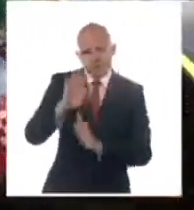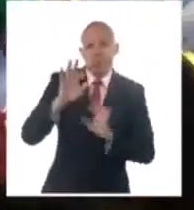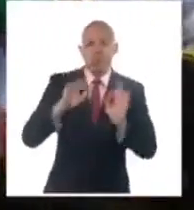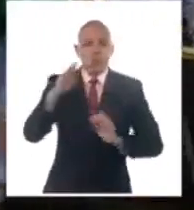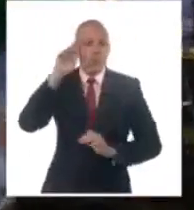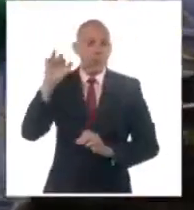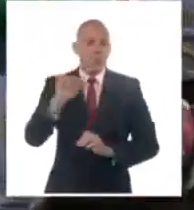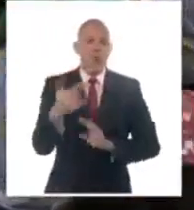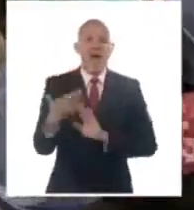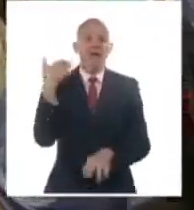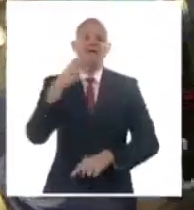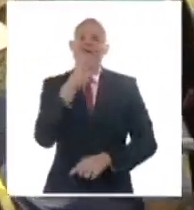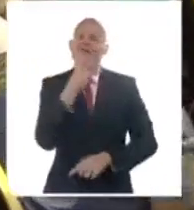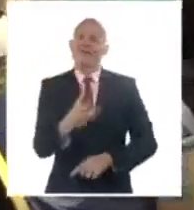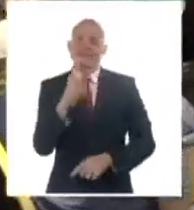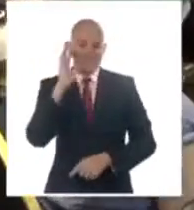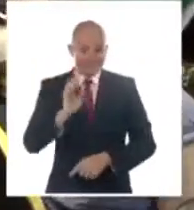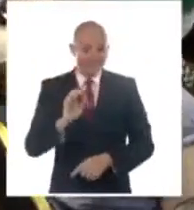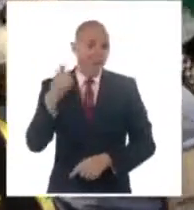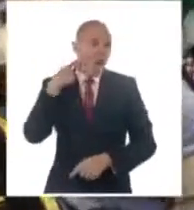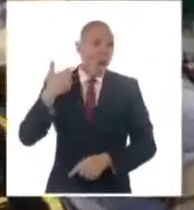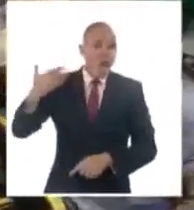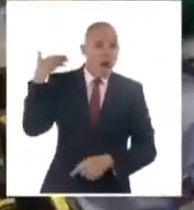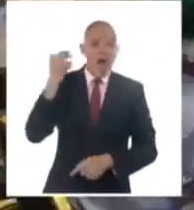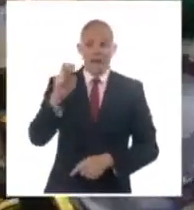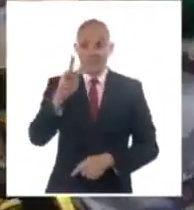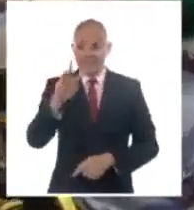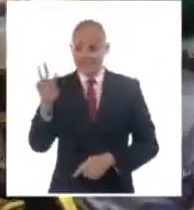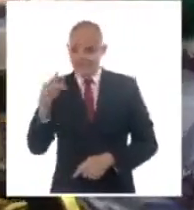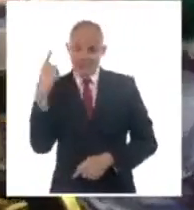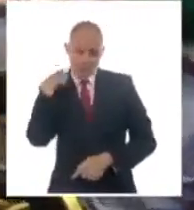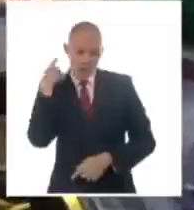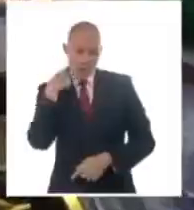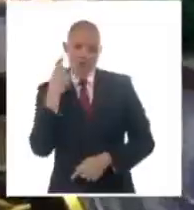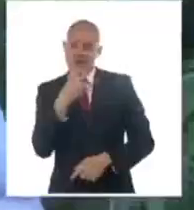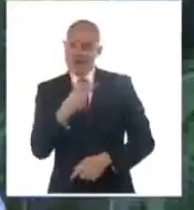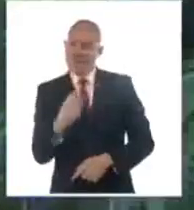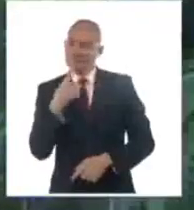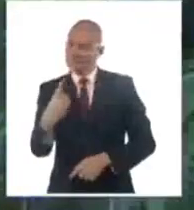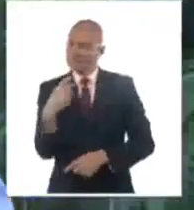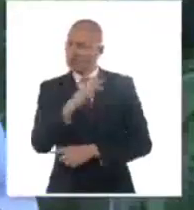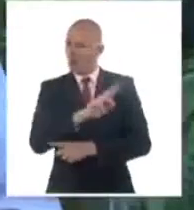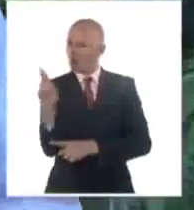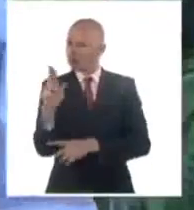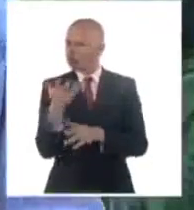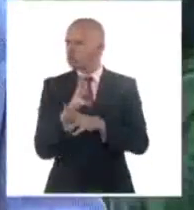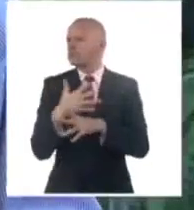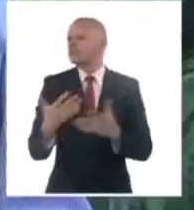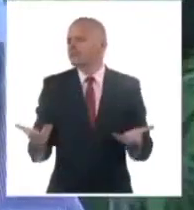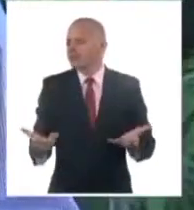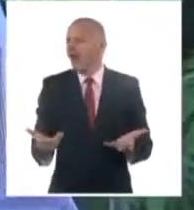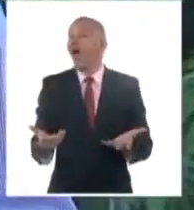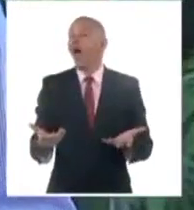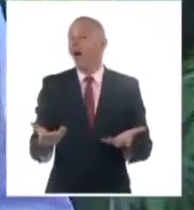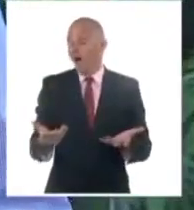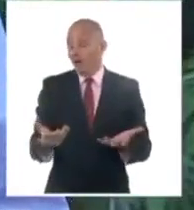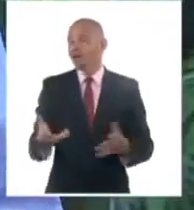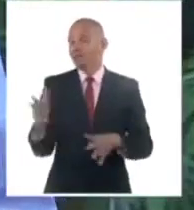Fidel, proclamado un día como hoy hace 23 años, su mejor expresión. Es luchar con